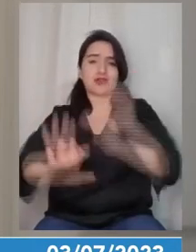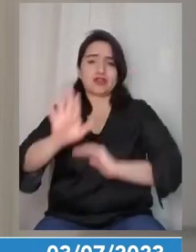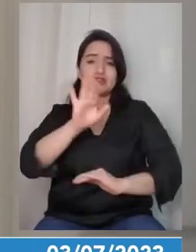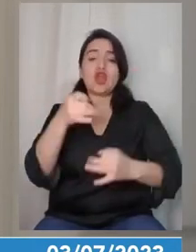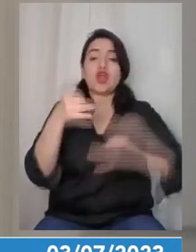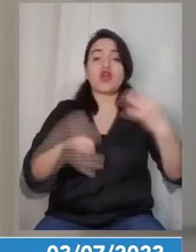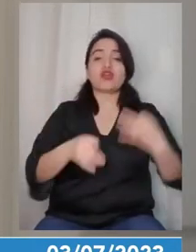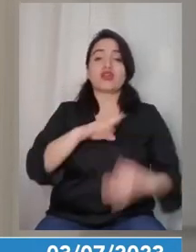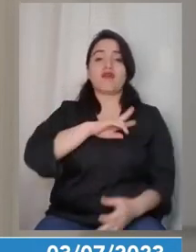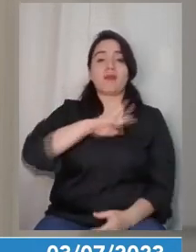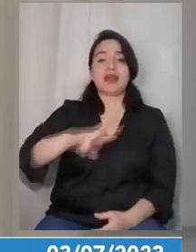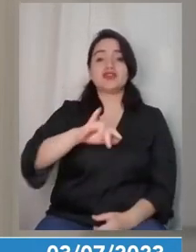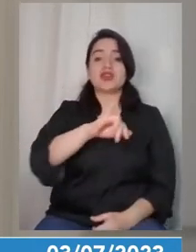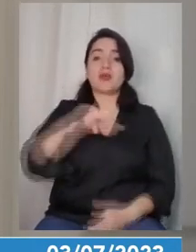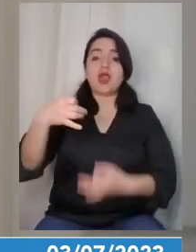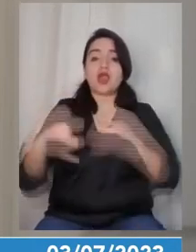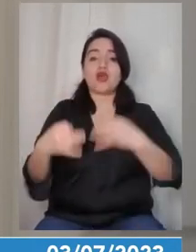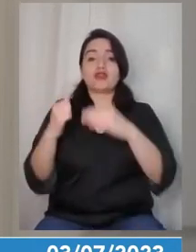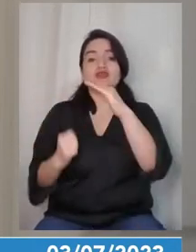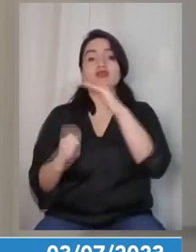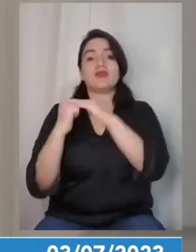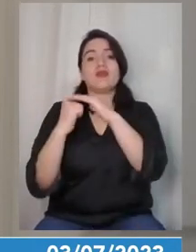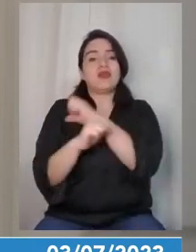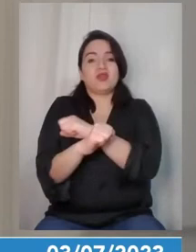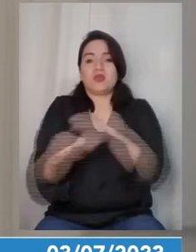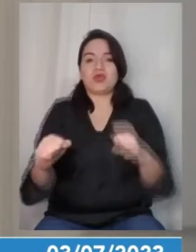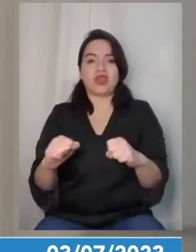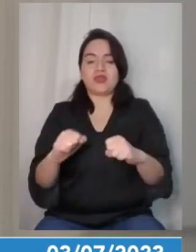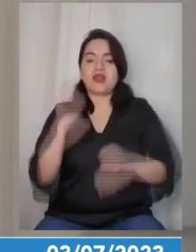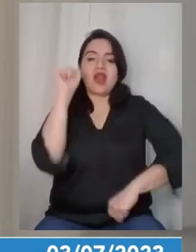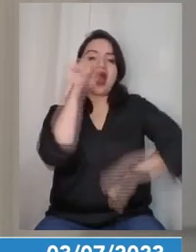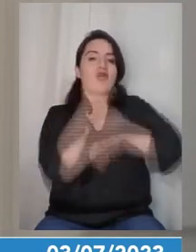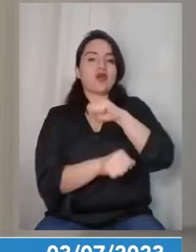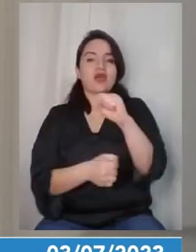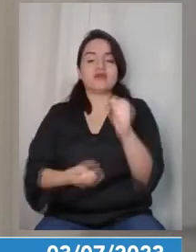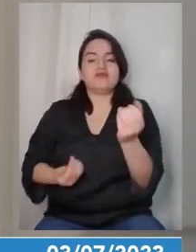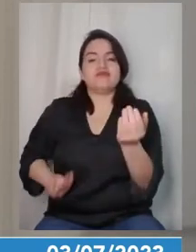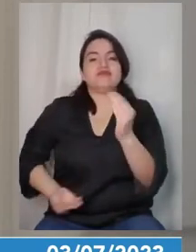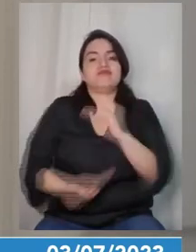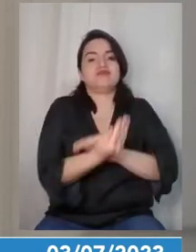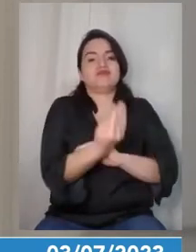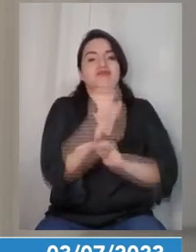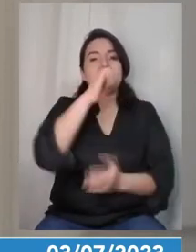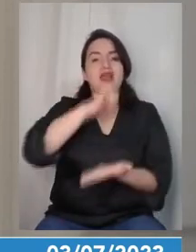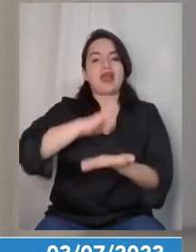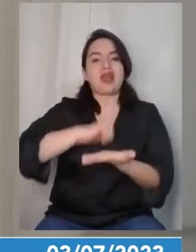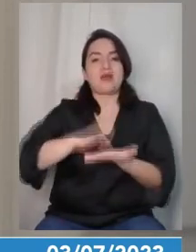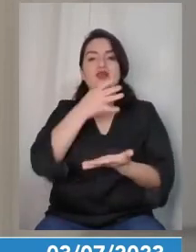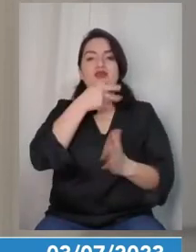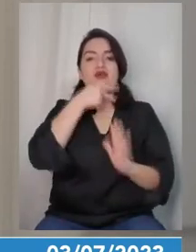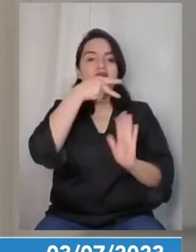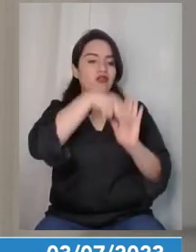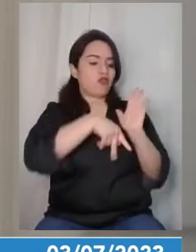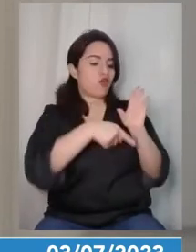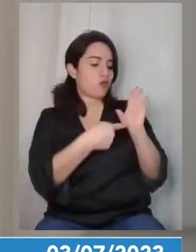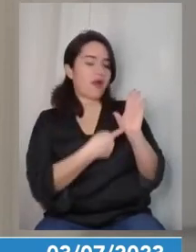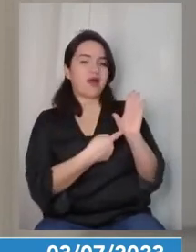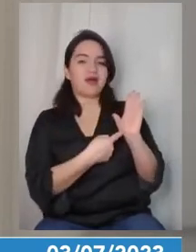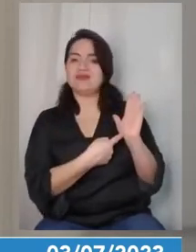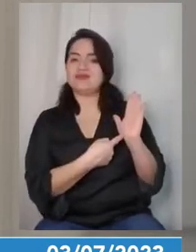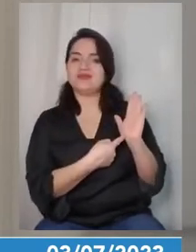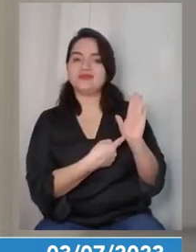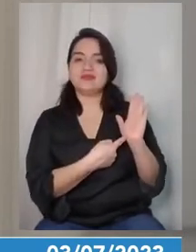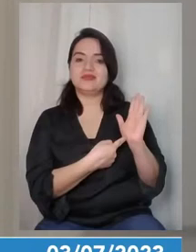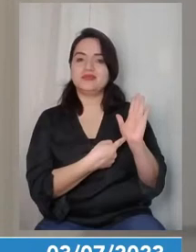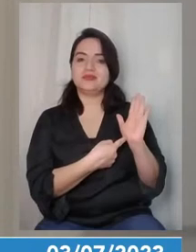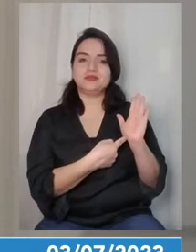no pudieron, ¿no es cierto?, acoger los recursos porque no había norma para los COPS, o que hasta el día de hoy no hay, recién